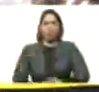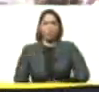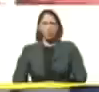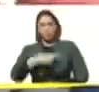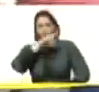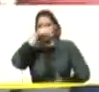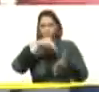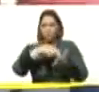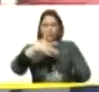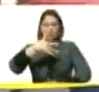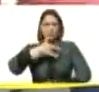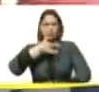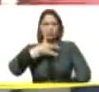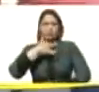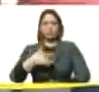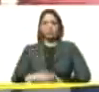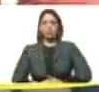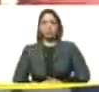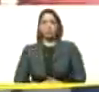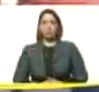nacionalista.